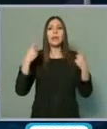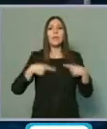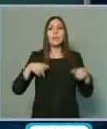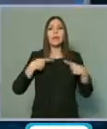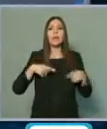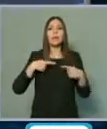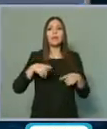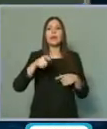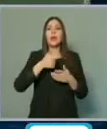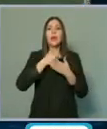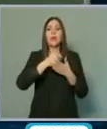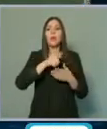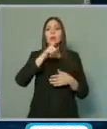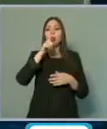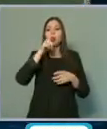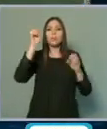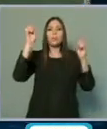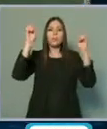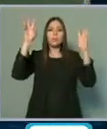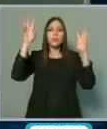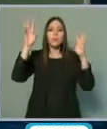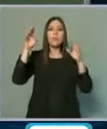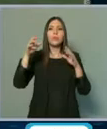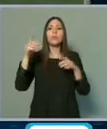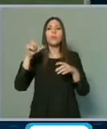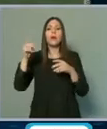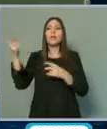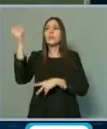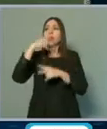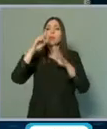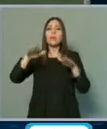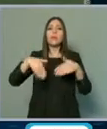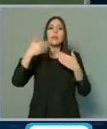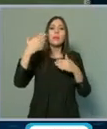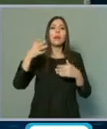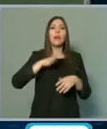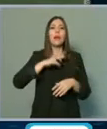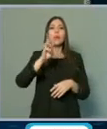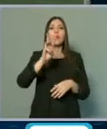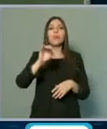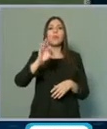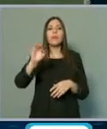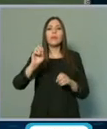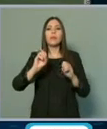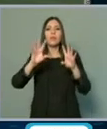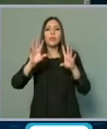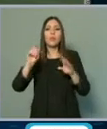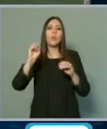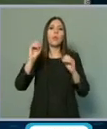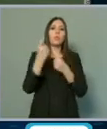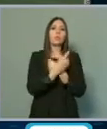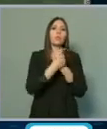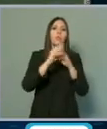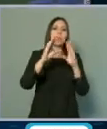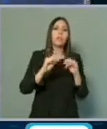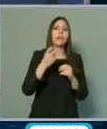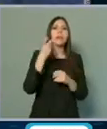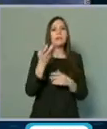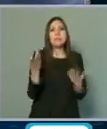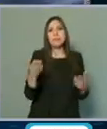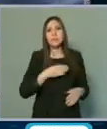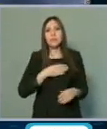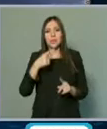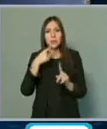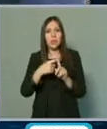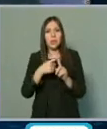casa, enciende las luces, las coloca a cierta temperatura Sí. cuando tú llegas, te pone el wifi, lo apaga. O sea, es decir, eso es positivo, ¿no?